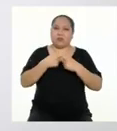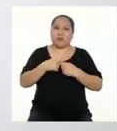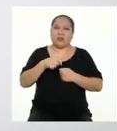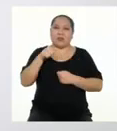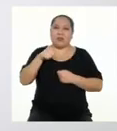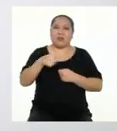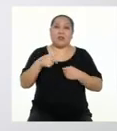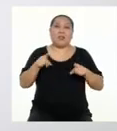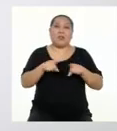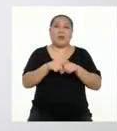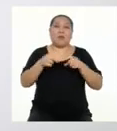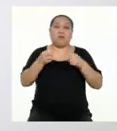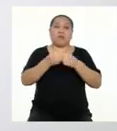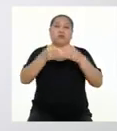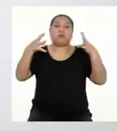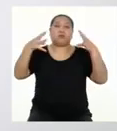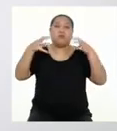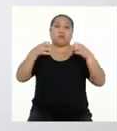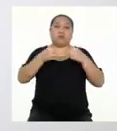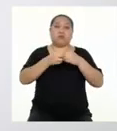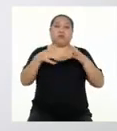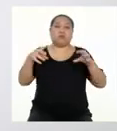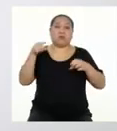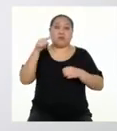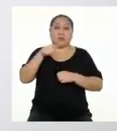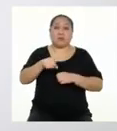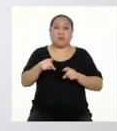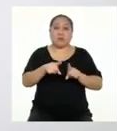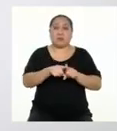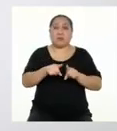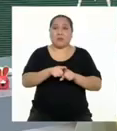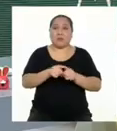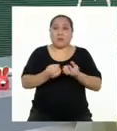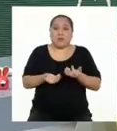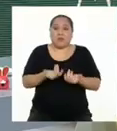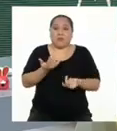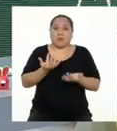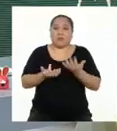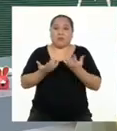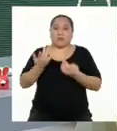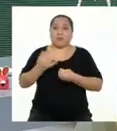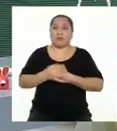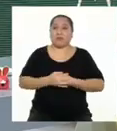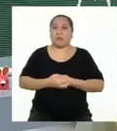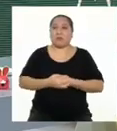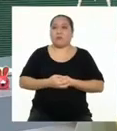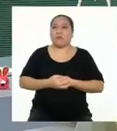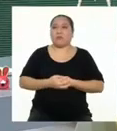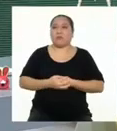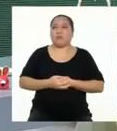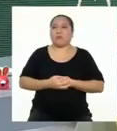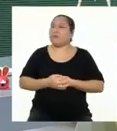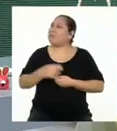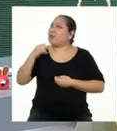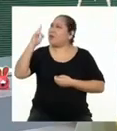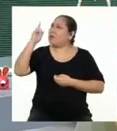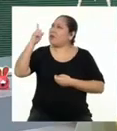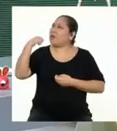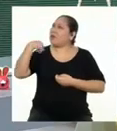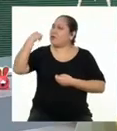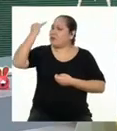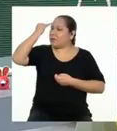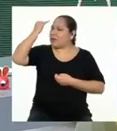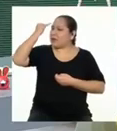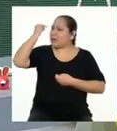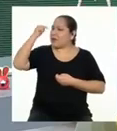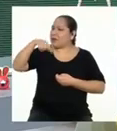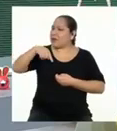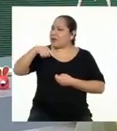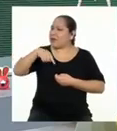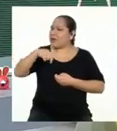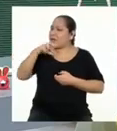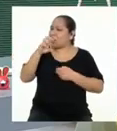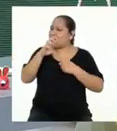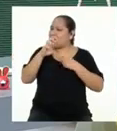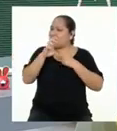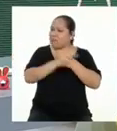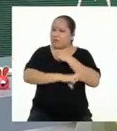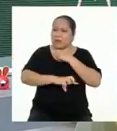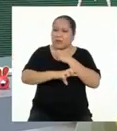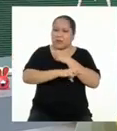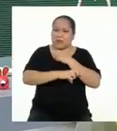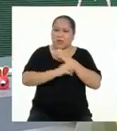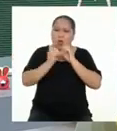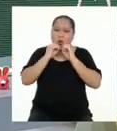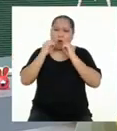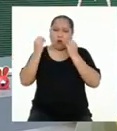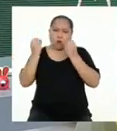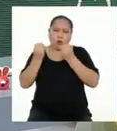generar cortocircuitos y estos a su vez incendios. Profesor, Me imagino que en nuestro país hay organismos